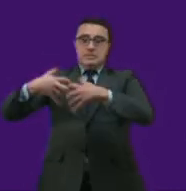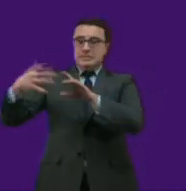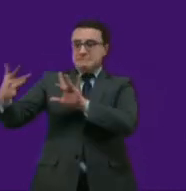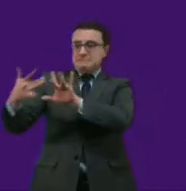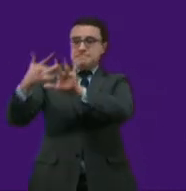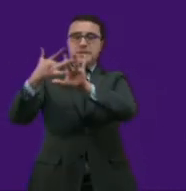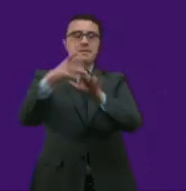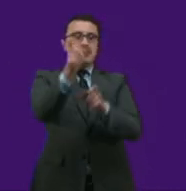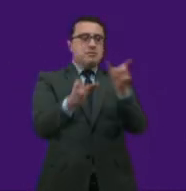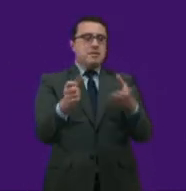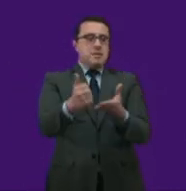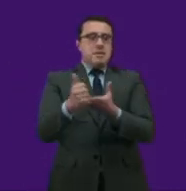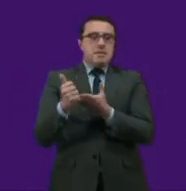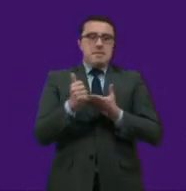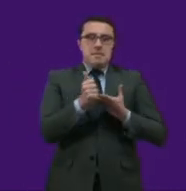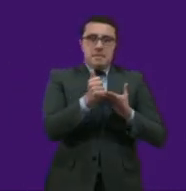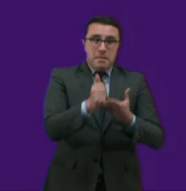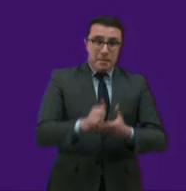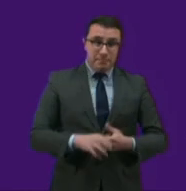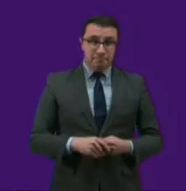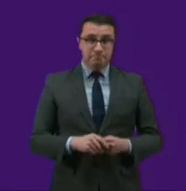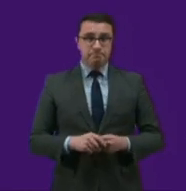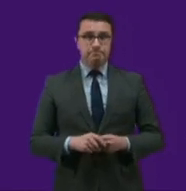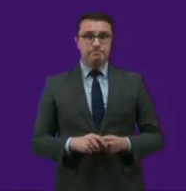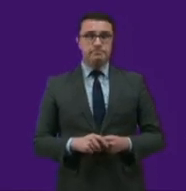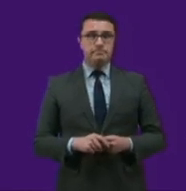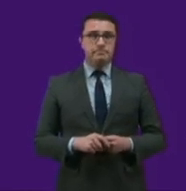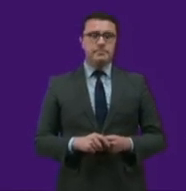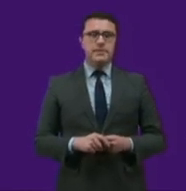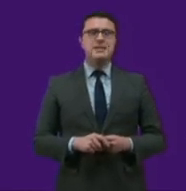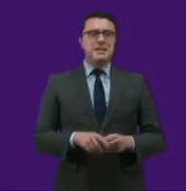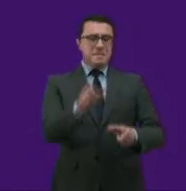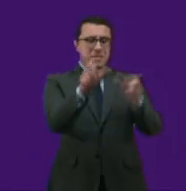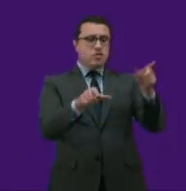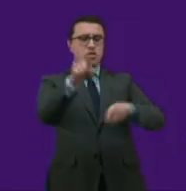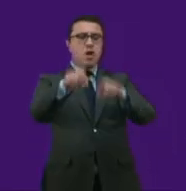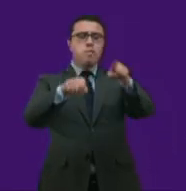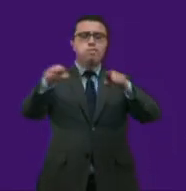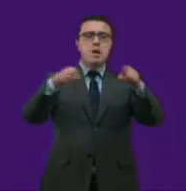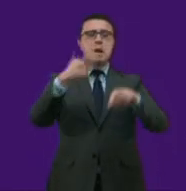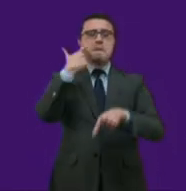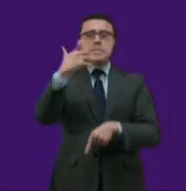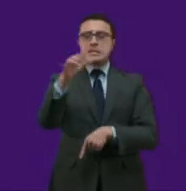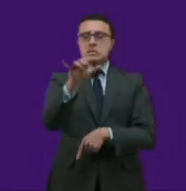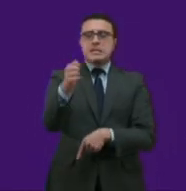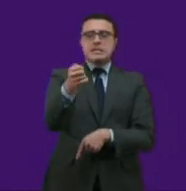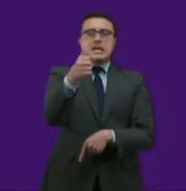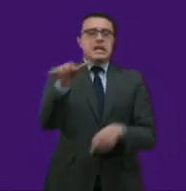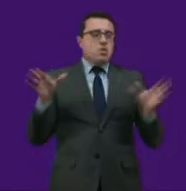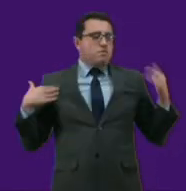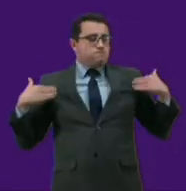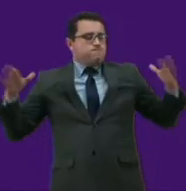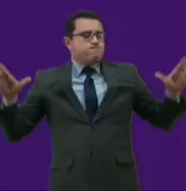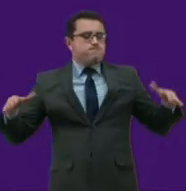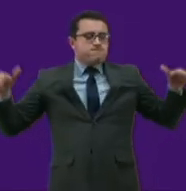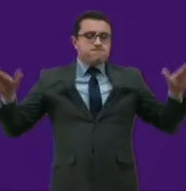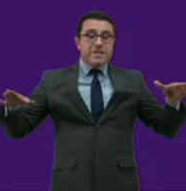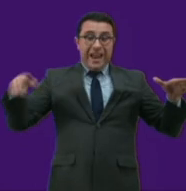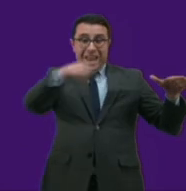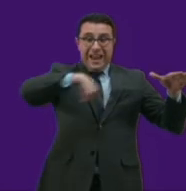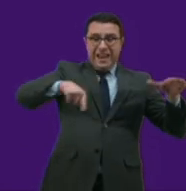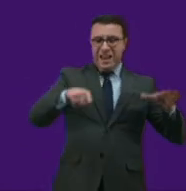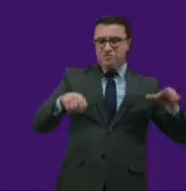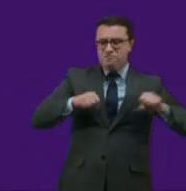recomendación, y hay muchos ángeles que están haciendo un gran trabajo en Colombia. Entonces, traten de